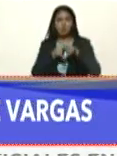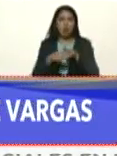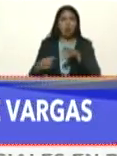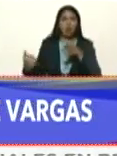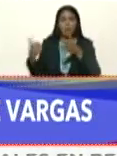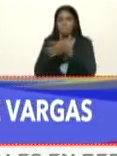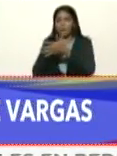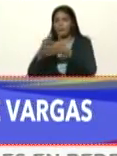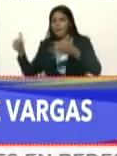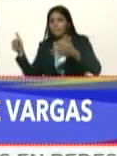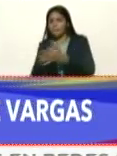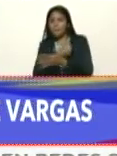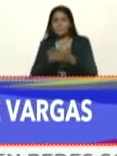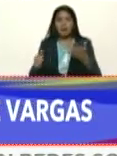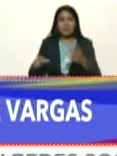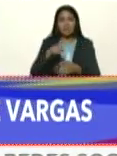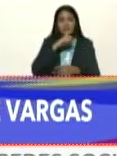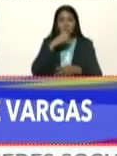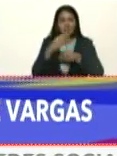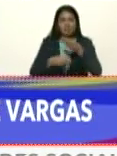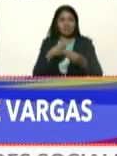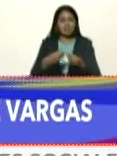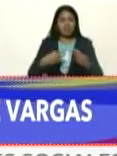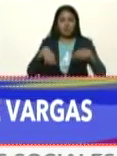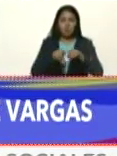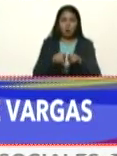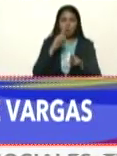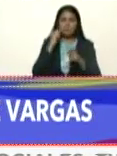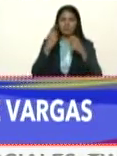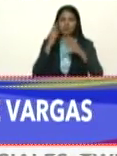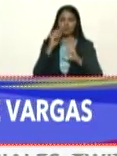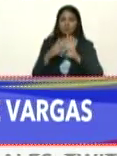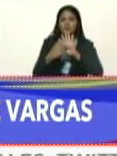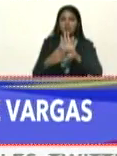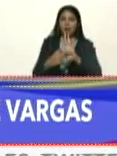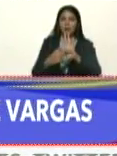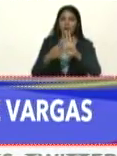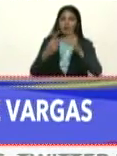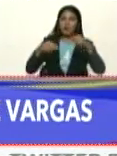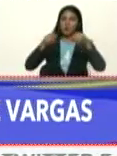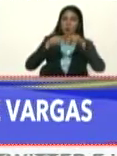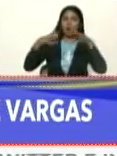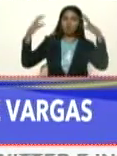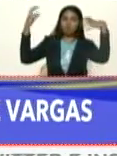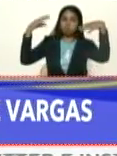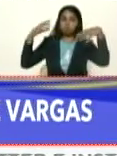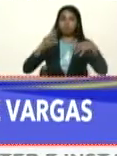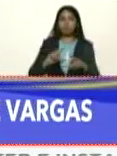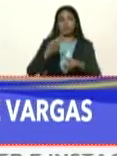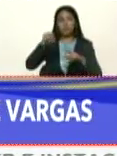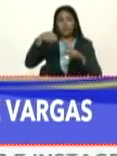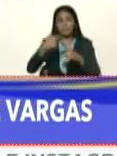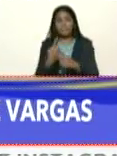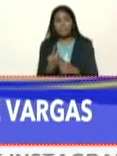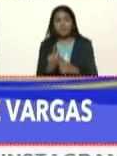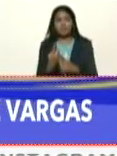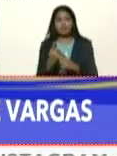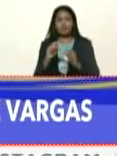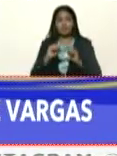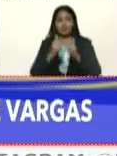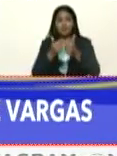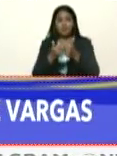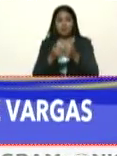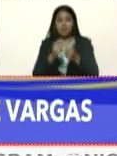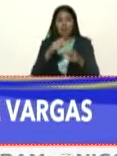avatares y las dificultades que presentaba la naturaleza. Y luego emprendió la subida a